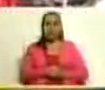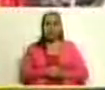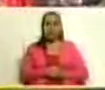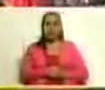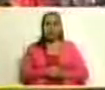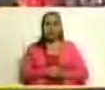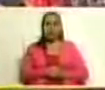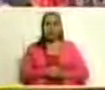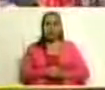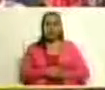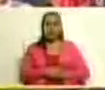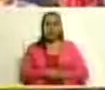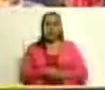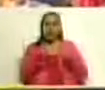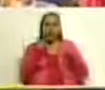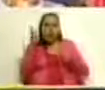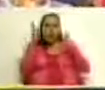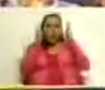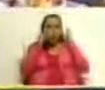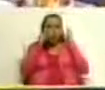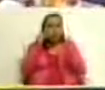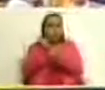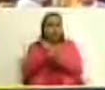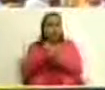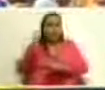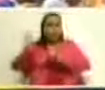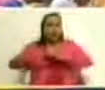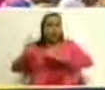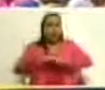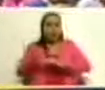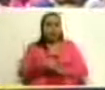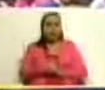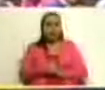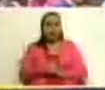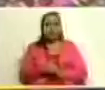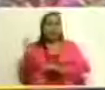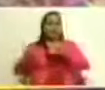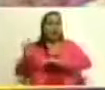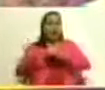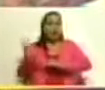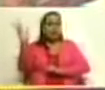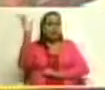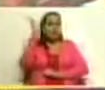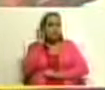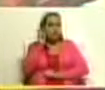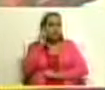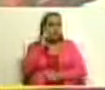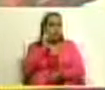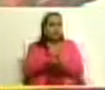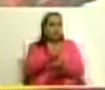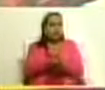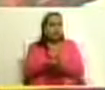¿Cómo está la acústica aquí? Para ver los tambores. Los tambores se escuchan, para ver.